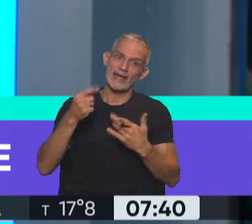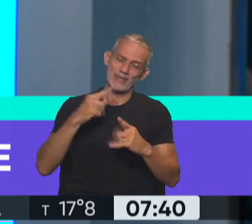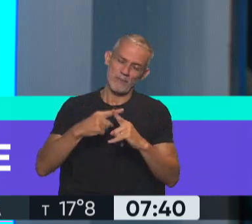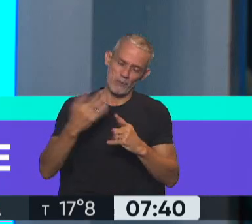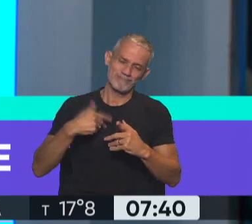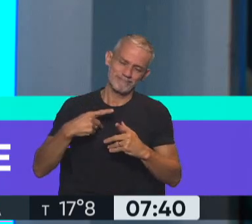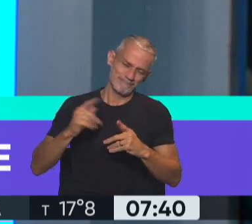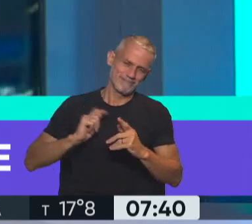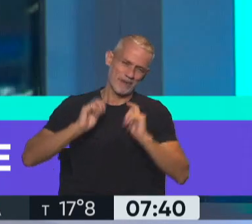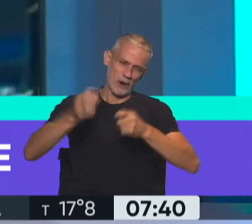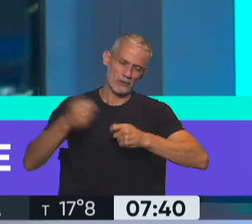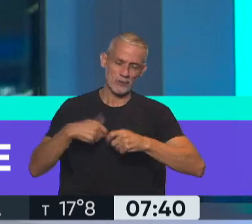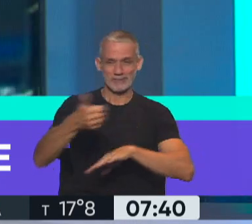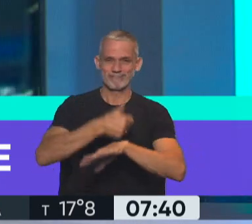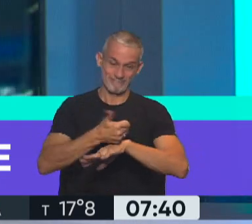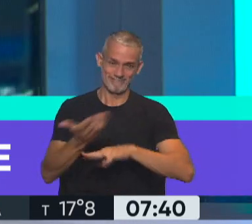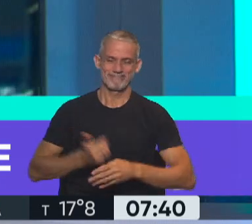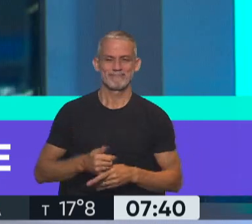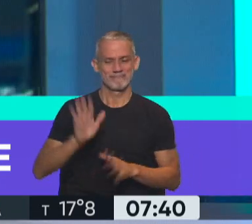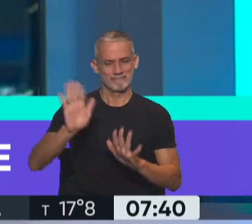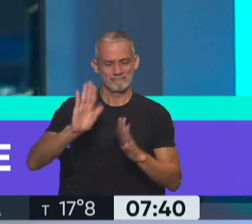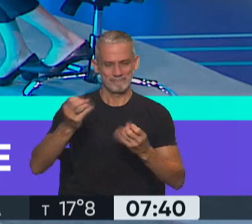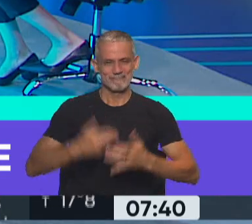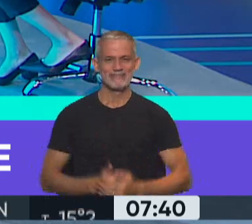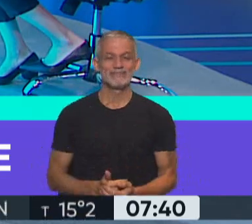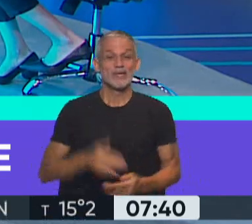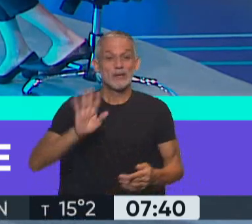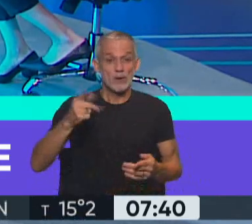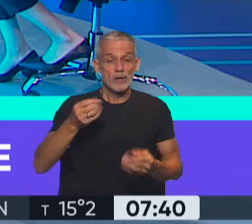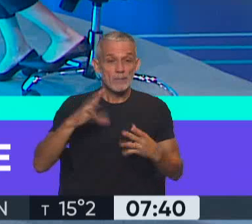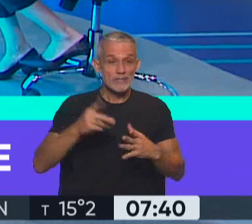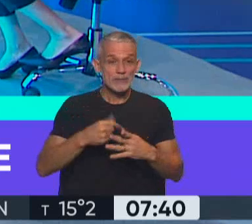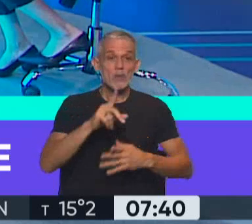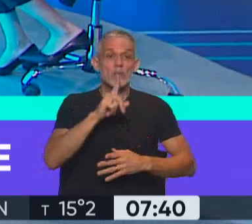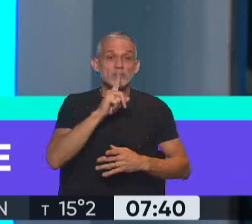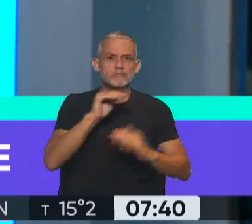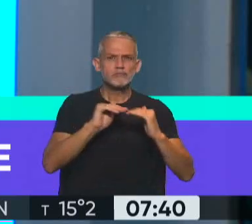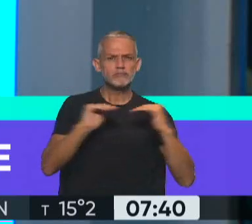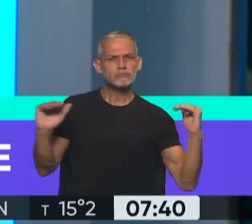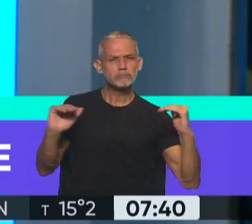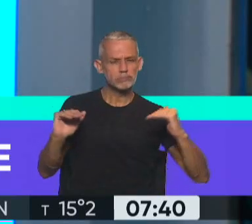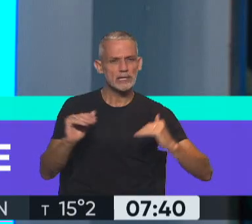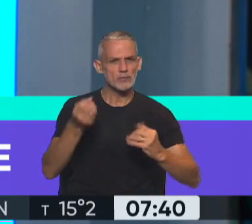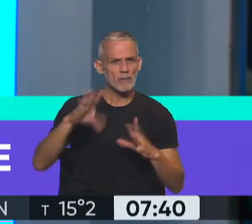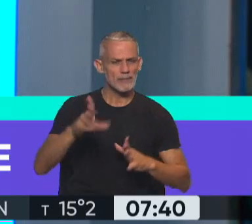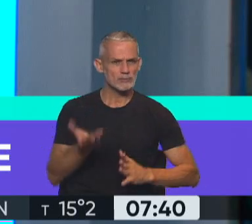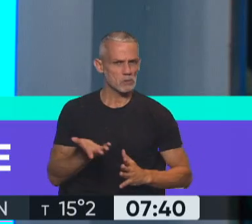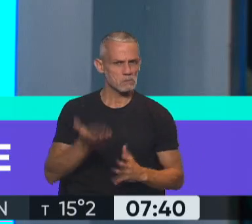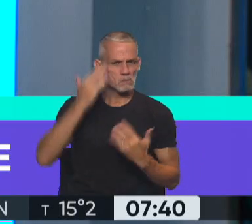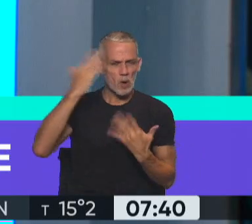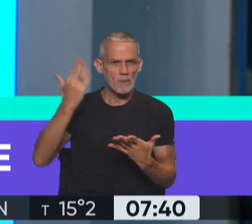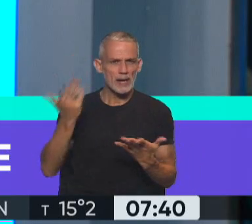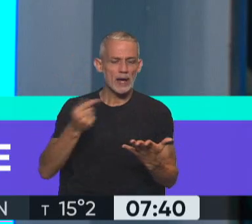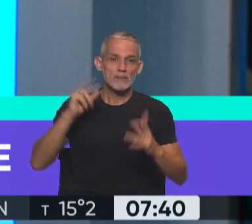primero. No, por favor. Muchísimas gracias por todo. Aquí estamos. Y comenzamos a desarrollarlo con un minuto de silencio. Comenzó todo, ¿no? Un minuto de silencio, en realidad un minuto de